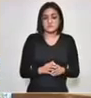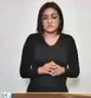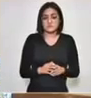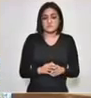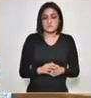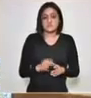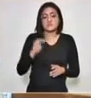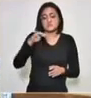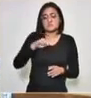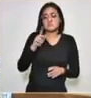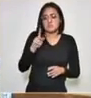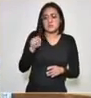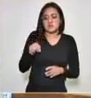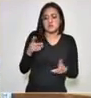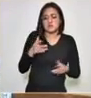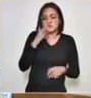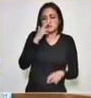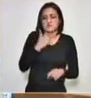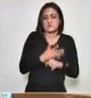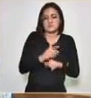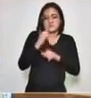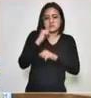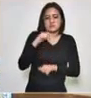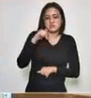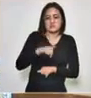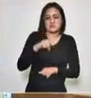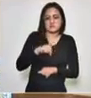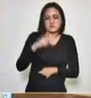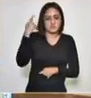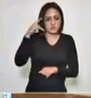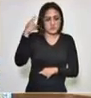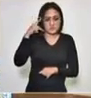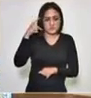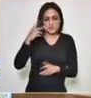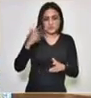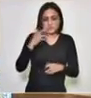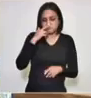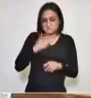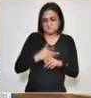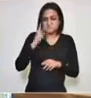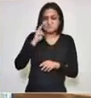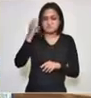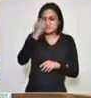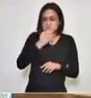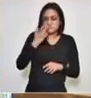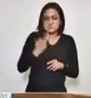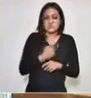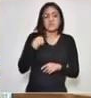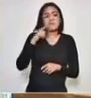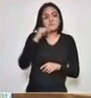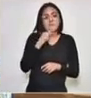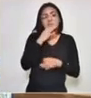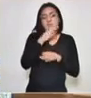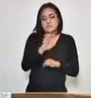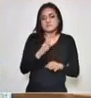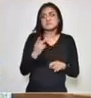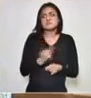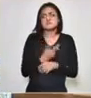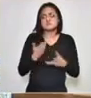ministeriales, es la autoridad poblana. Y bueno, mañana te podré dar más información.